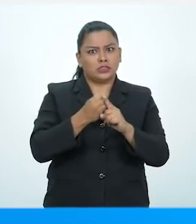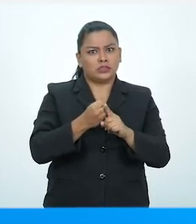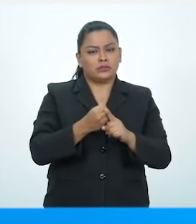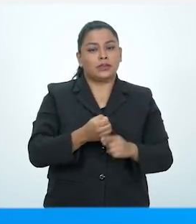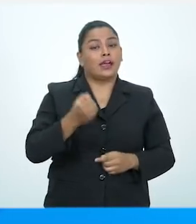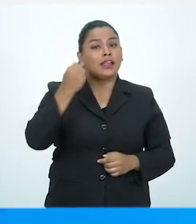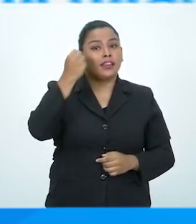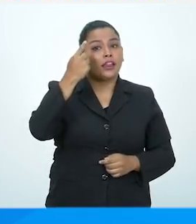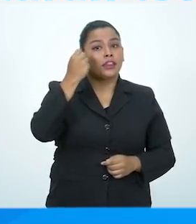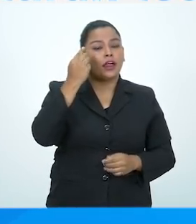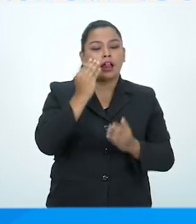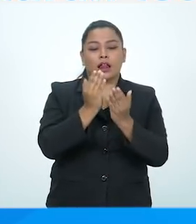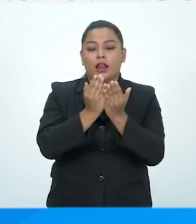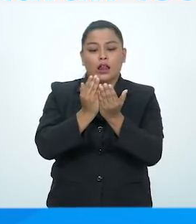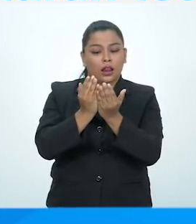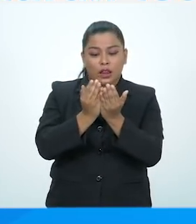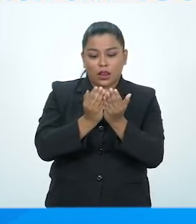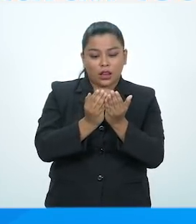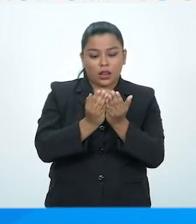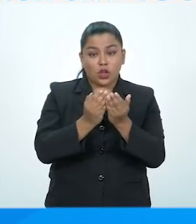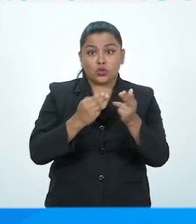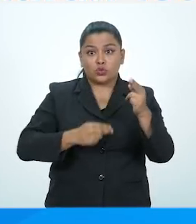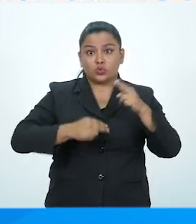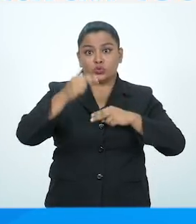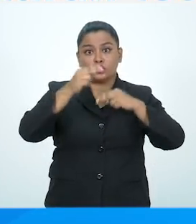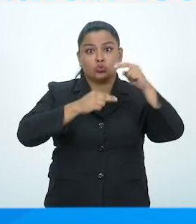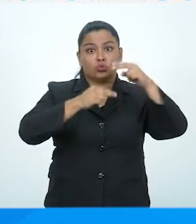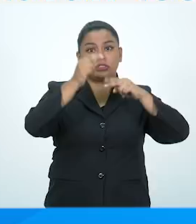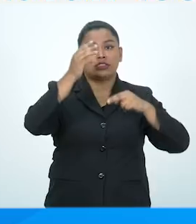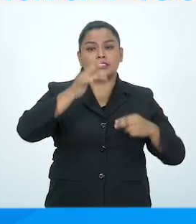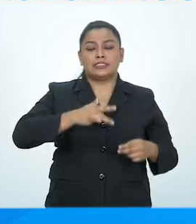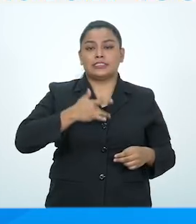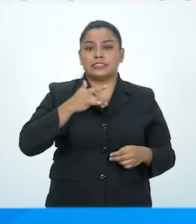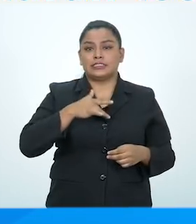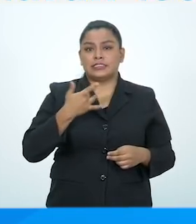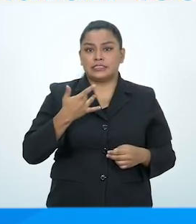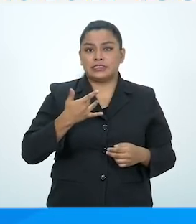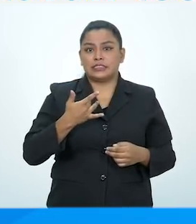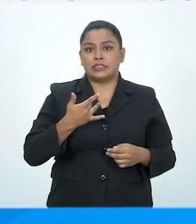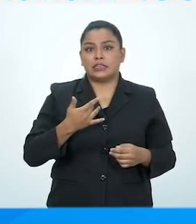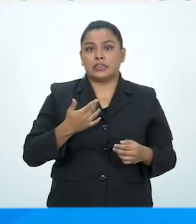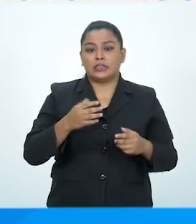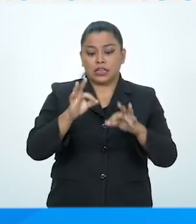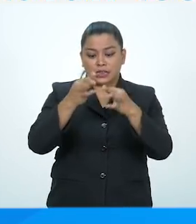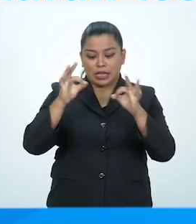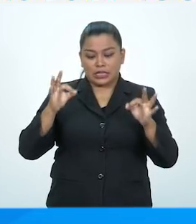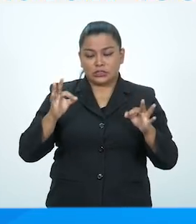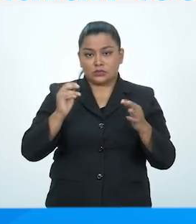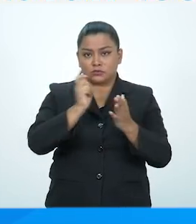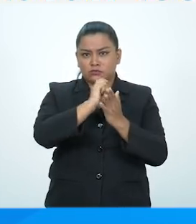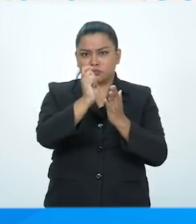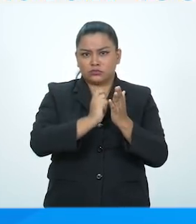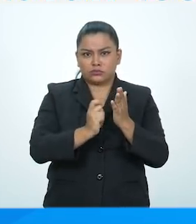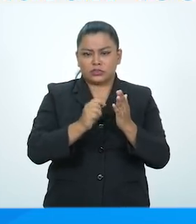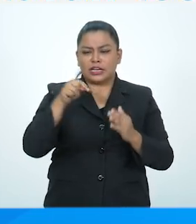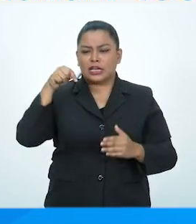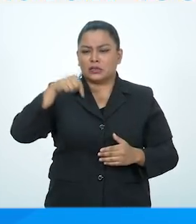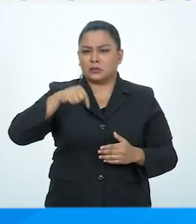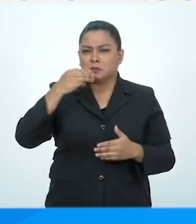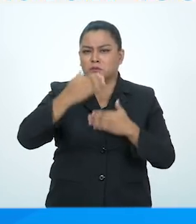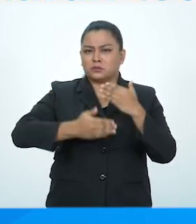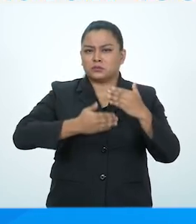lectora. Implica la comprensión y la construcción del sentido de textos escritos. En